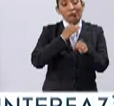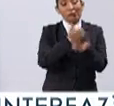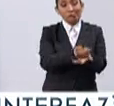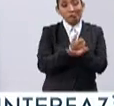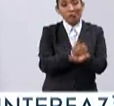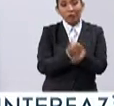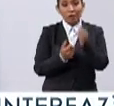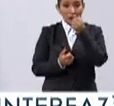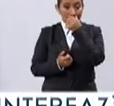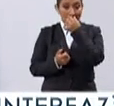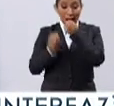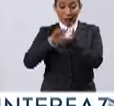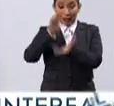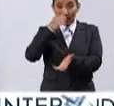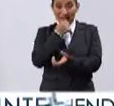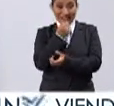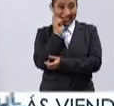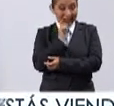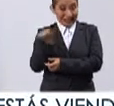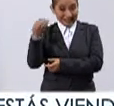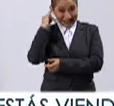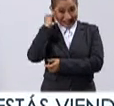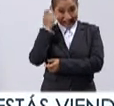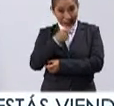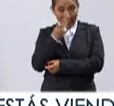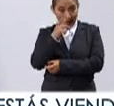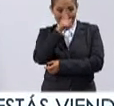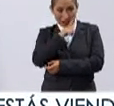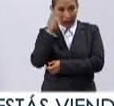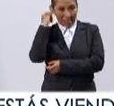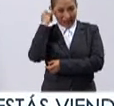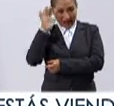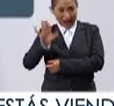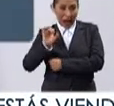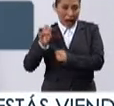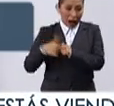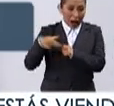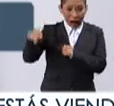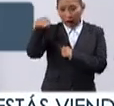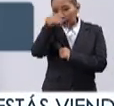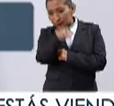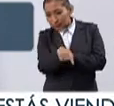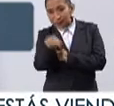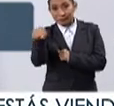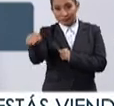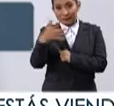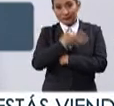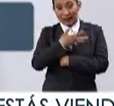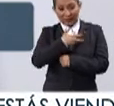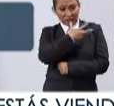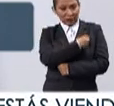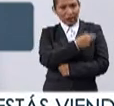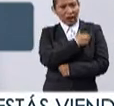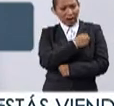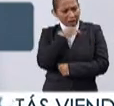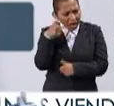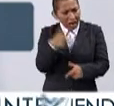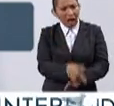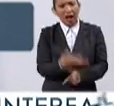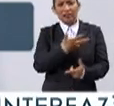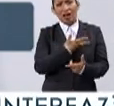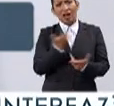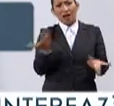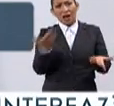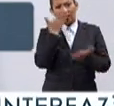la mayoría de nuestras niñas indígenas hablantes de lenguas indígenas que están teniendo hijos precisamente